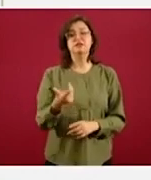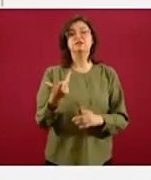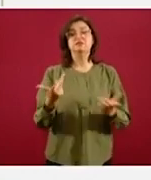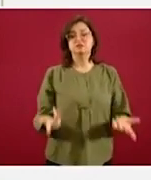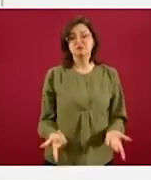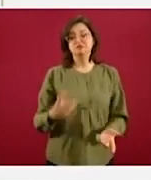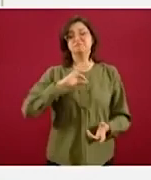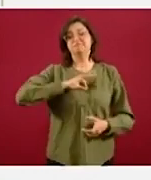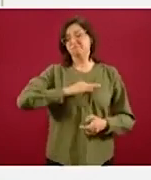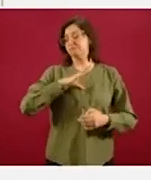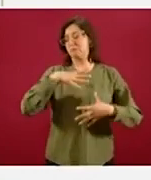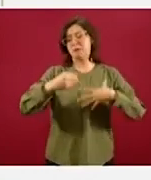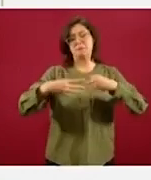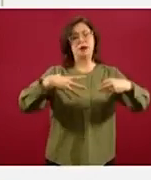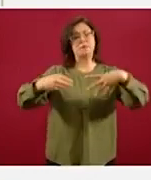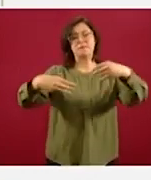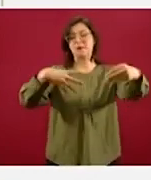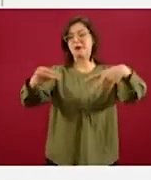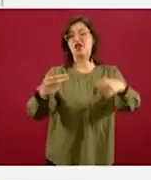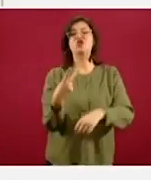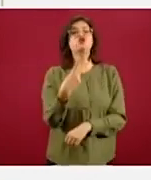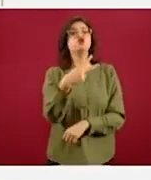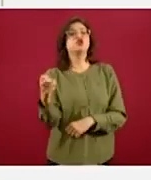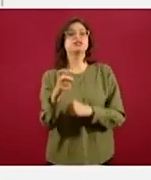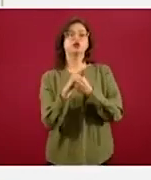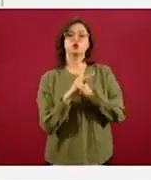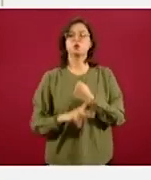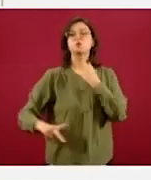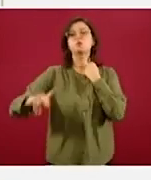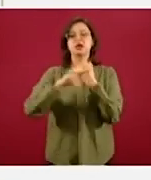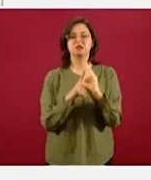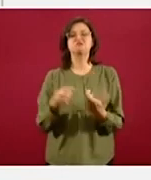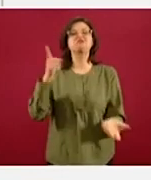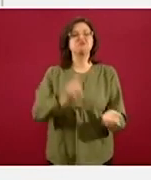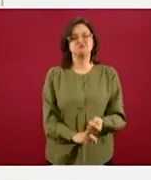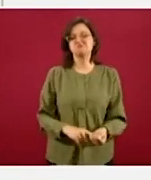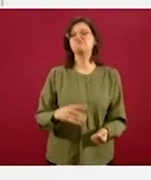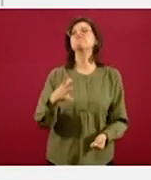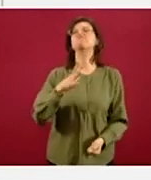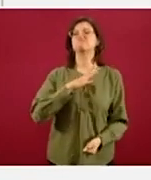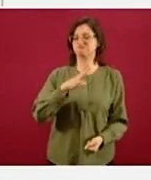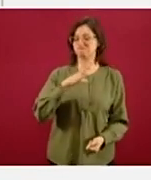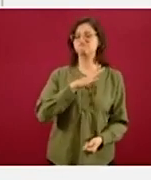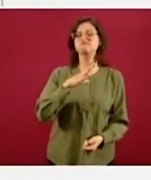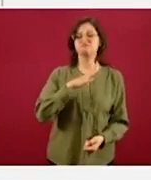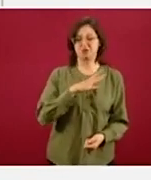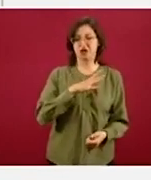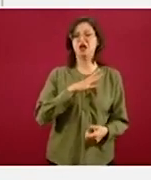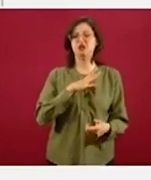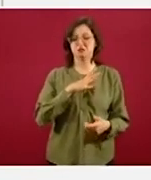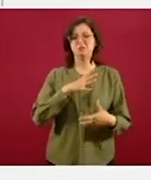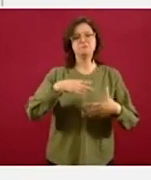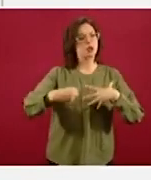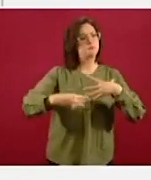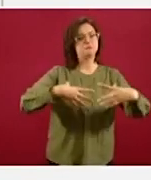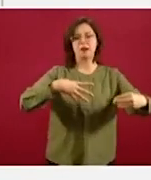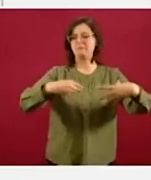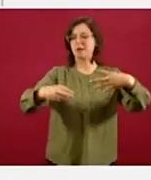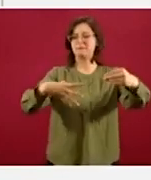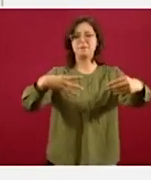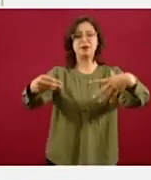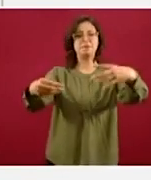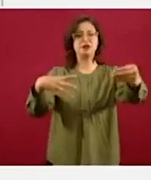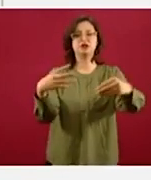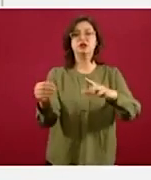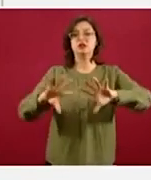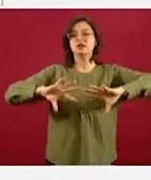es internacional, hay más de 200 países ya con afectación de esta pandemia. Actualmente tenemos